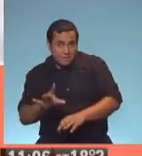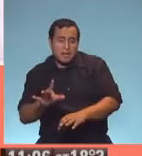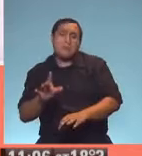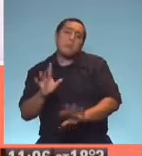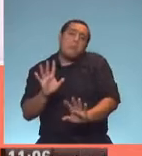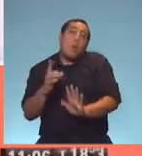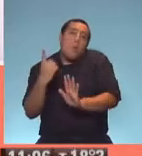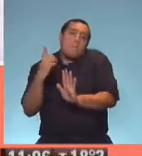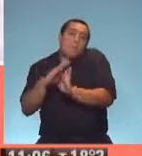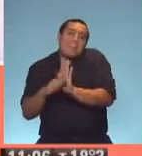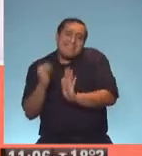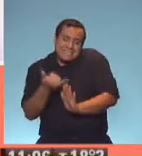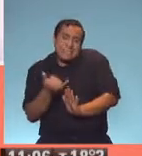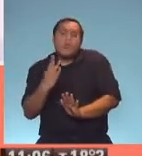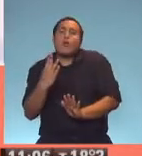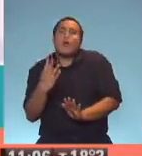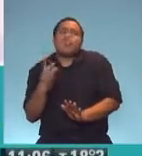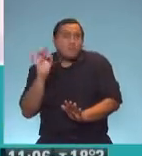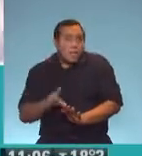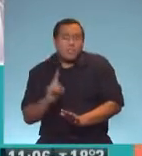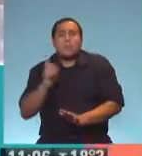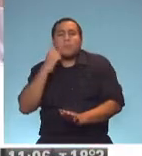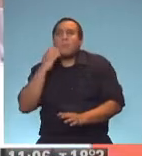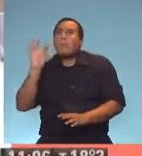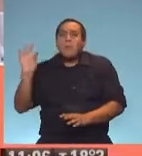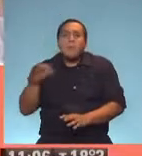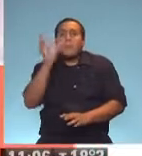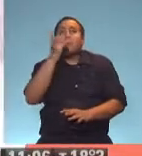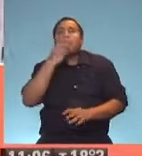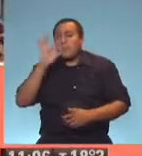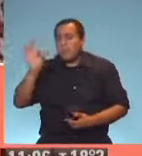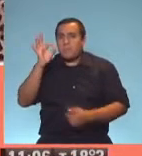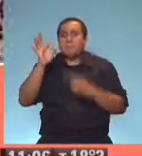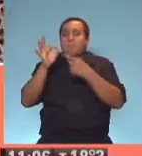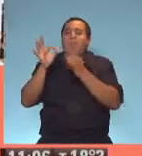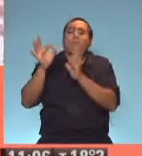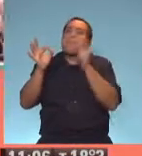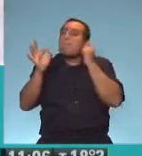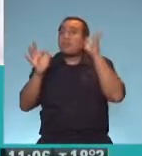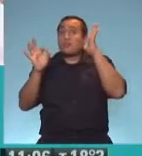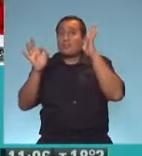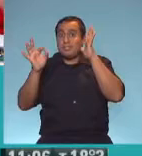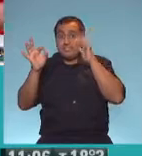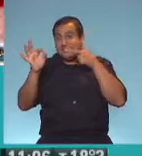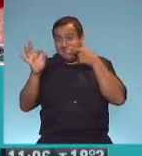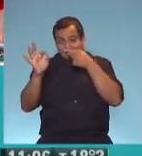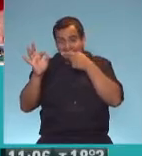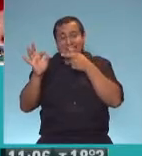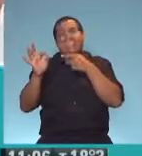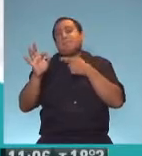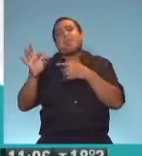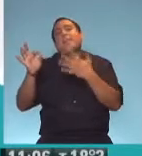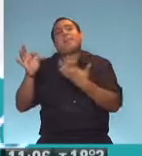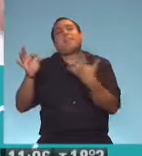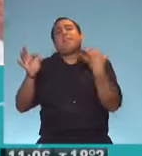eso, porque es importante tener en cuenta cuál es el ciclo del mosquito. Cuando llegamos al mosquito adulto, ya estamos en las últimas, ¿no? Es cuando nos tenemos que aplicar el